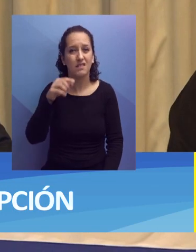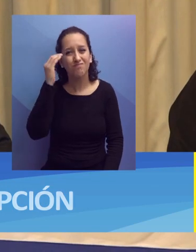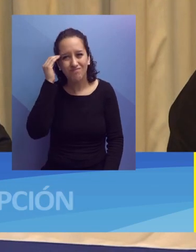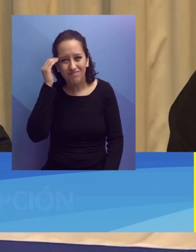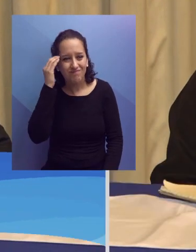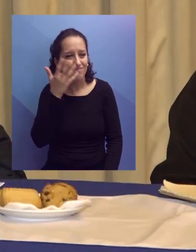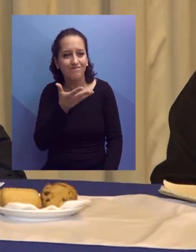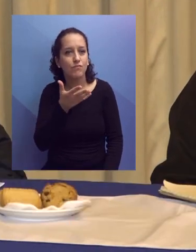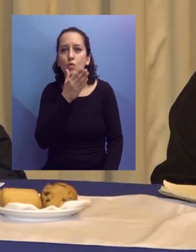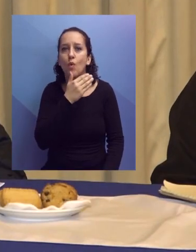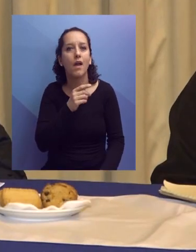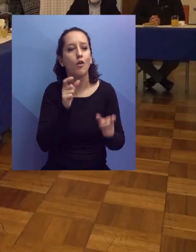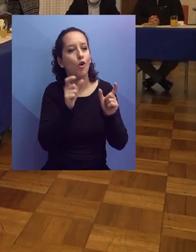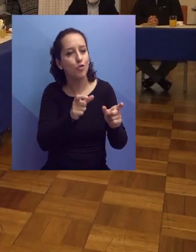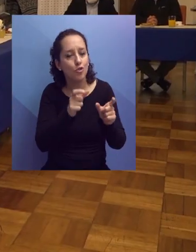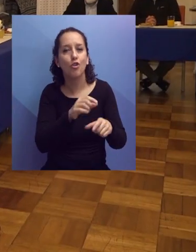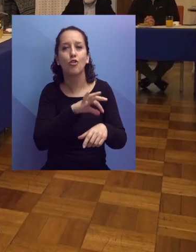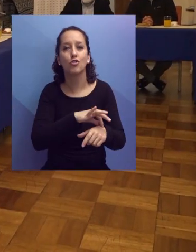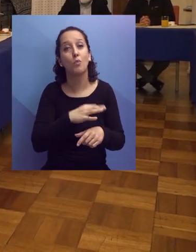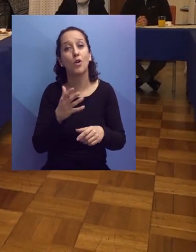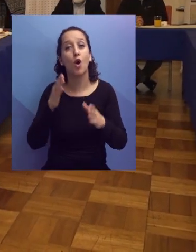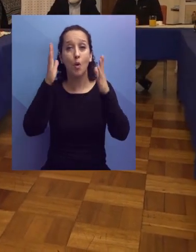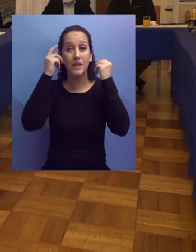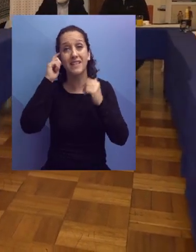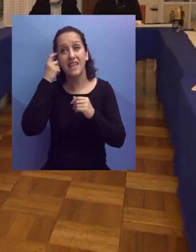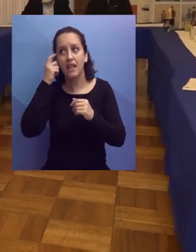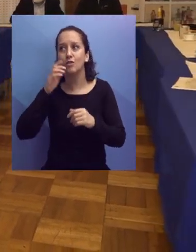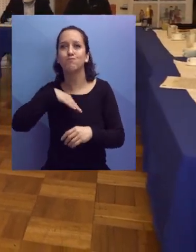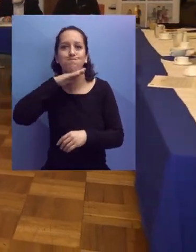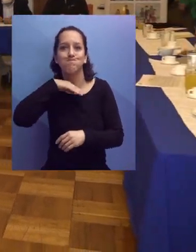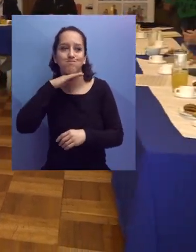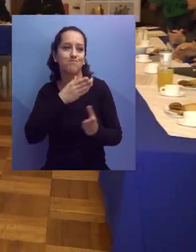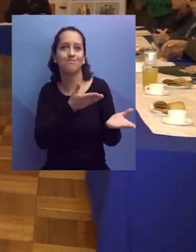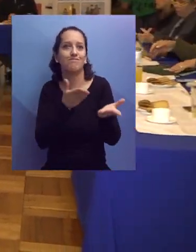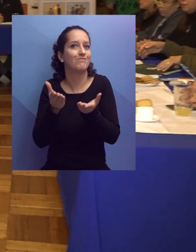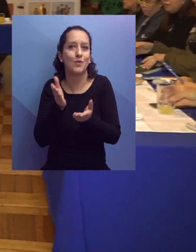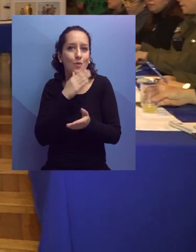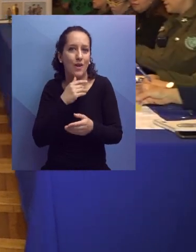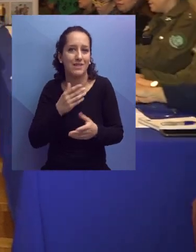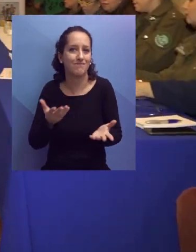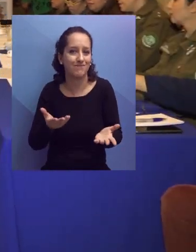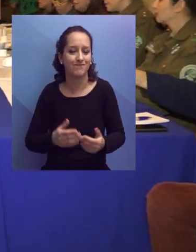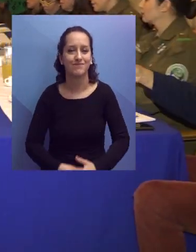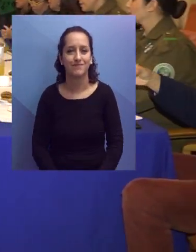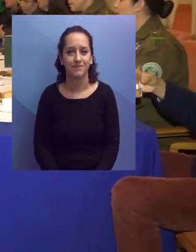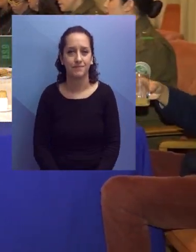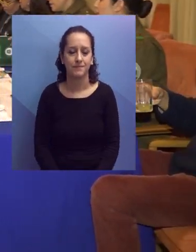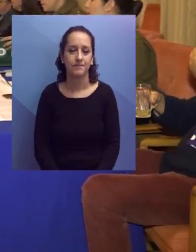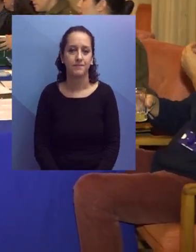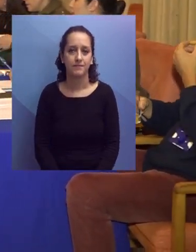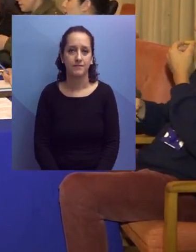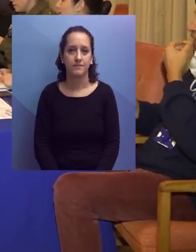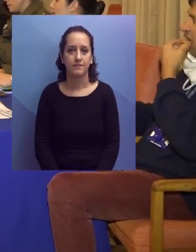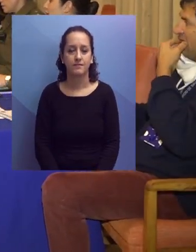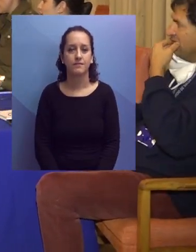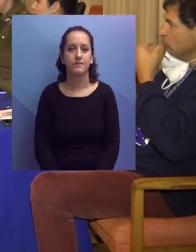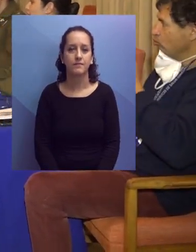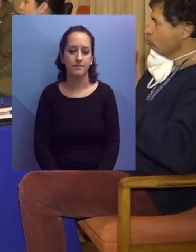calle, quienes no tienen mayor atención médica, principalmente por los cupos en el hospital psiquiátrico.